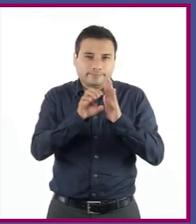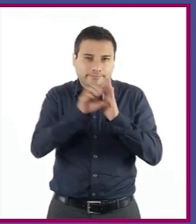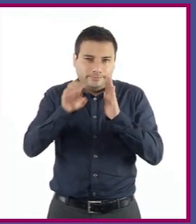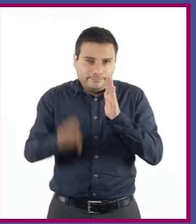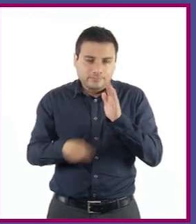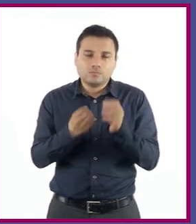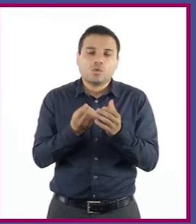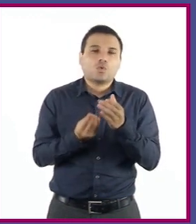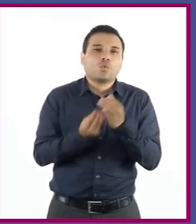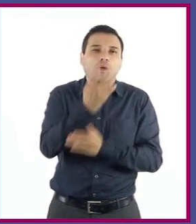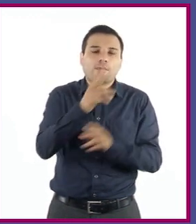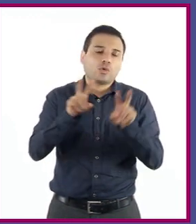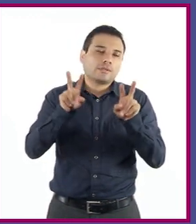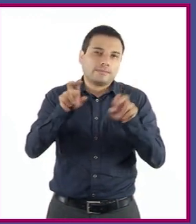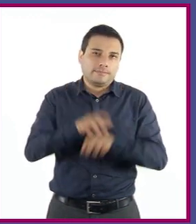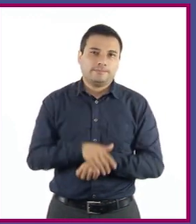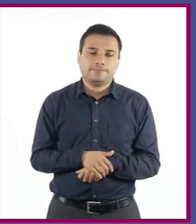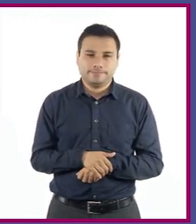iniciar un nuevo tema.